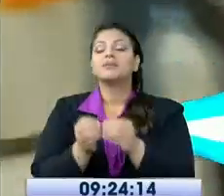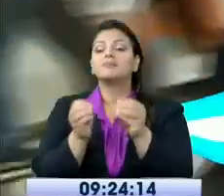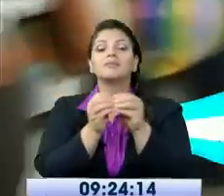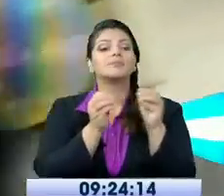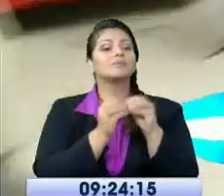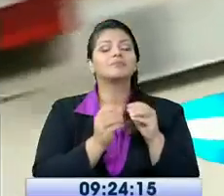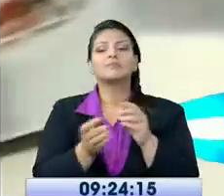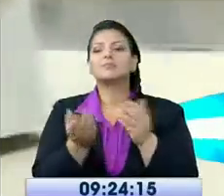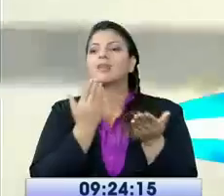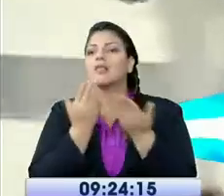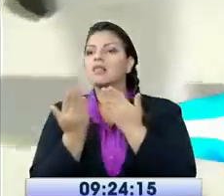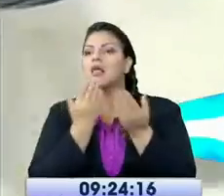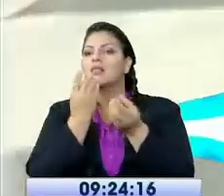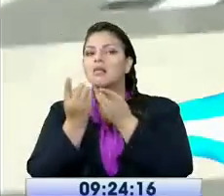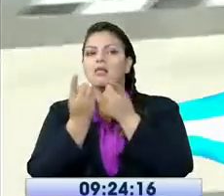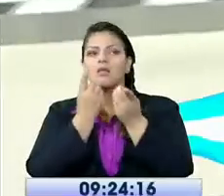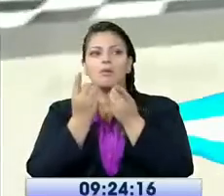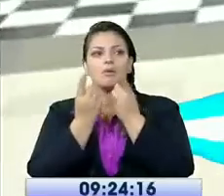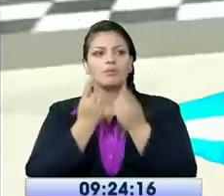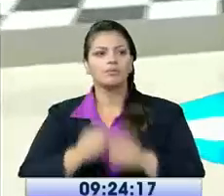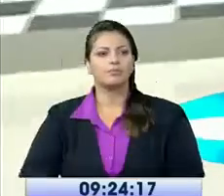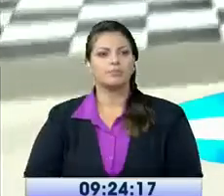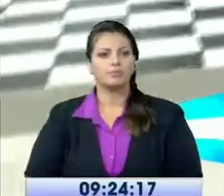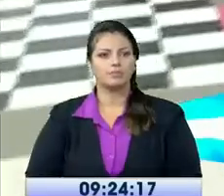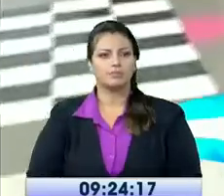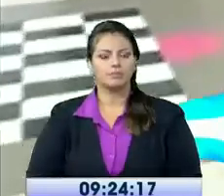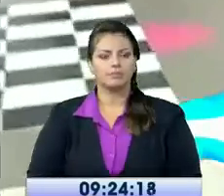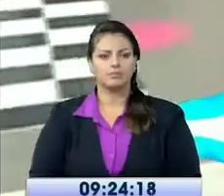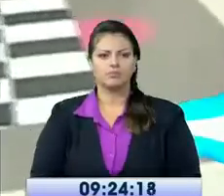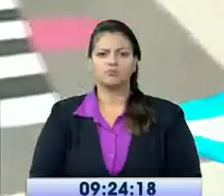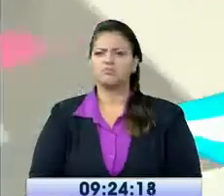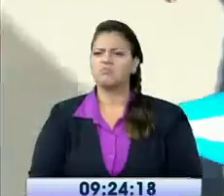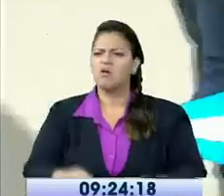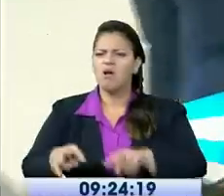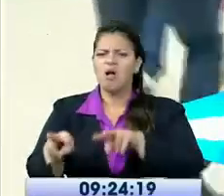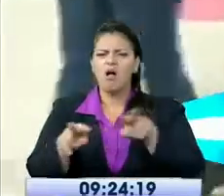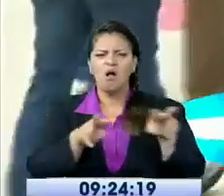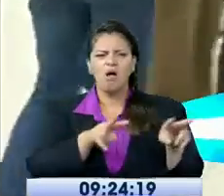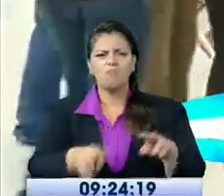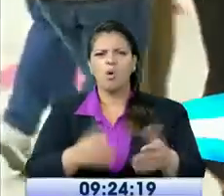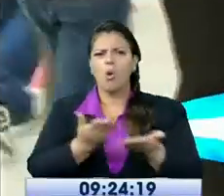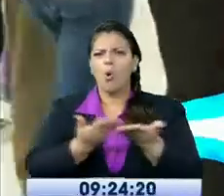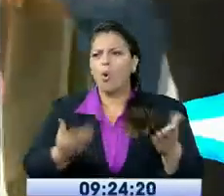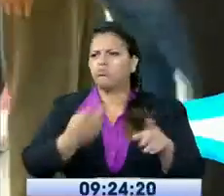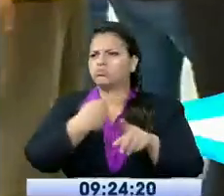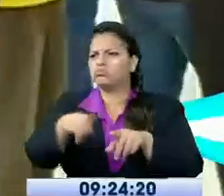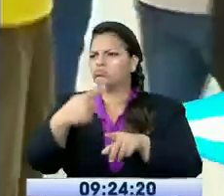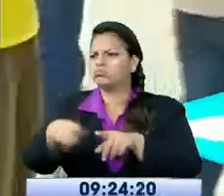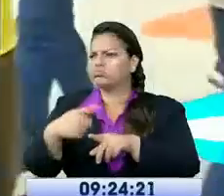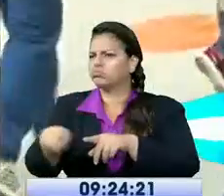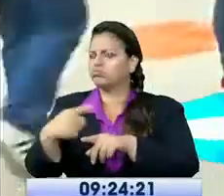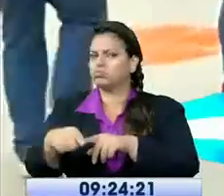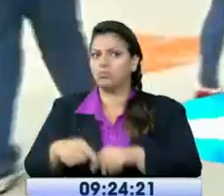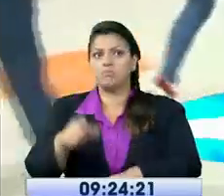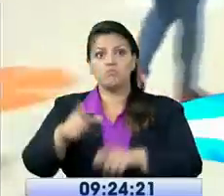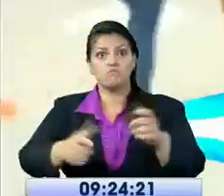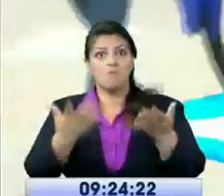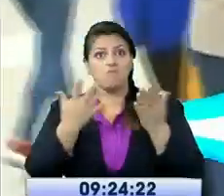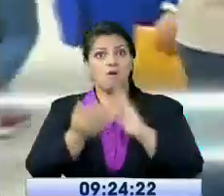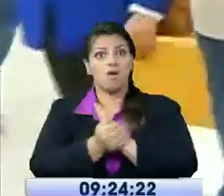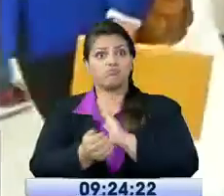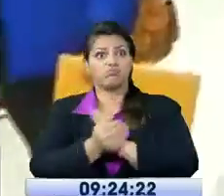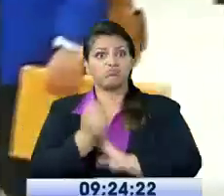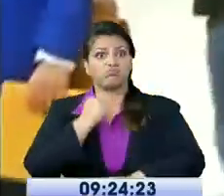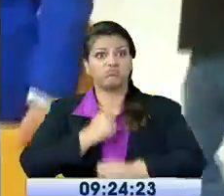Porque en este sitio, en este punto, usted puede encontrar una gran variedad de talento que se expresa a